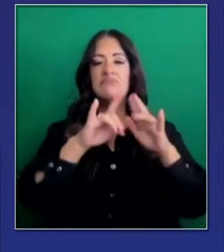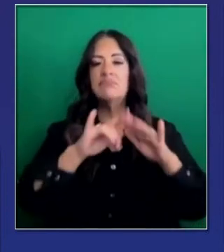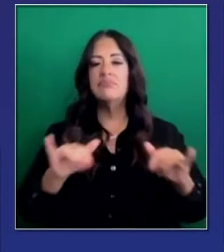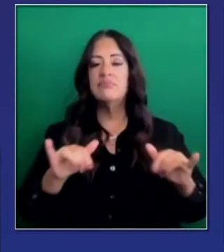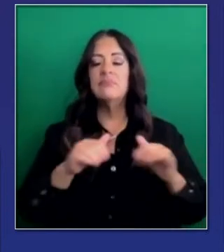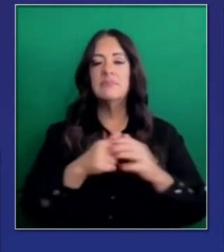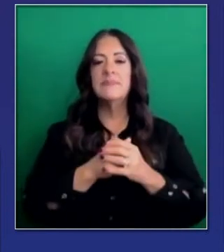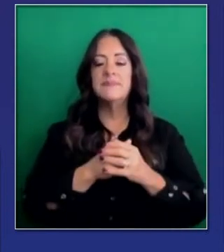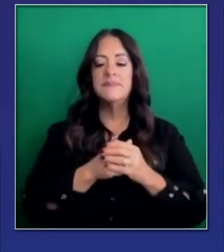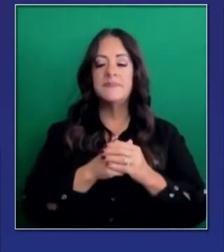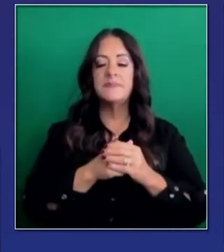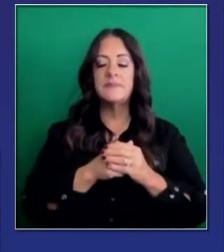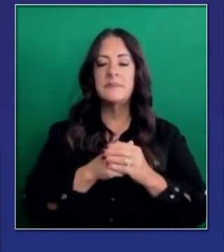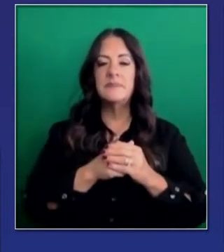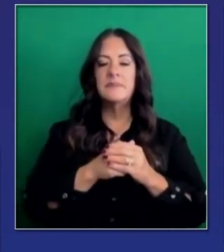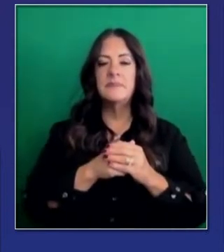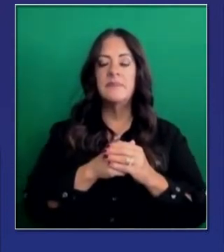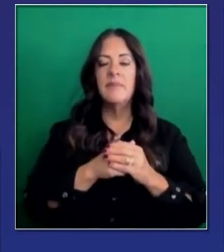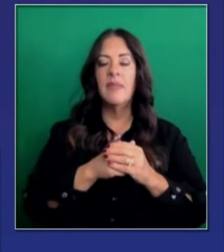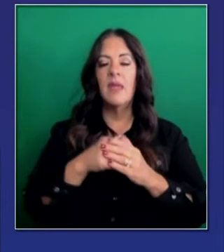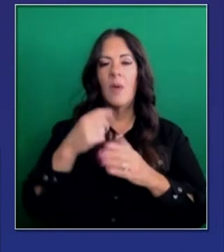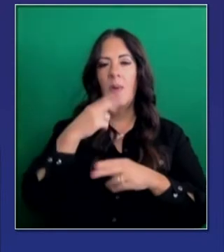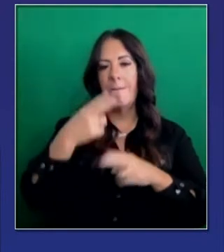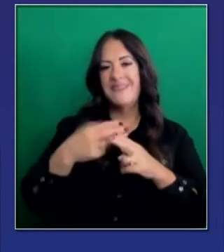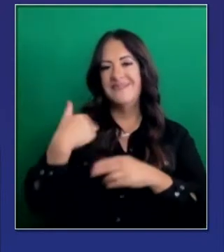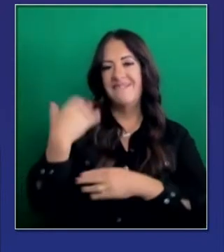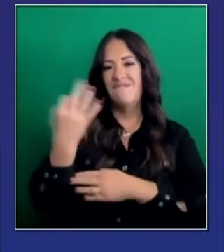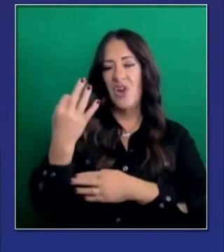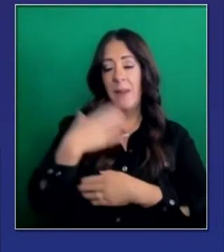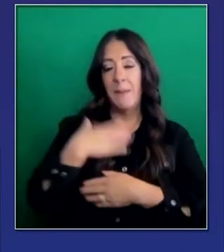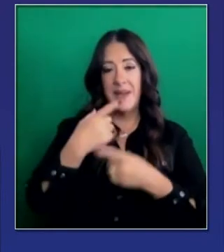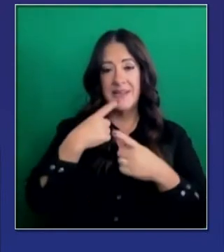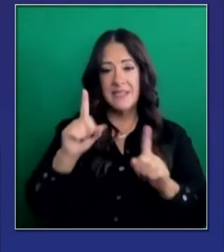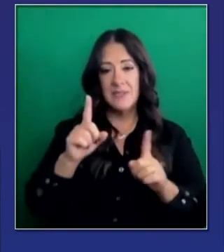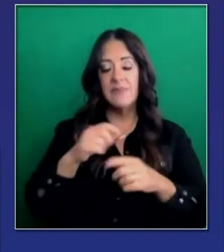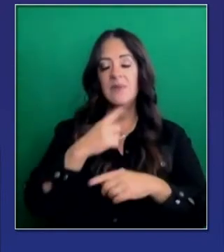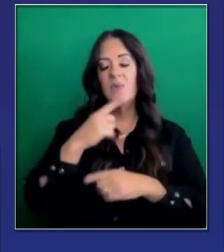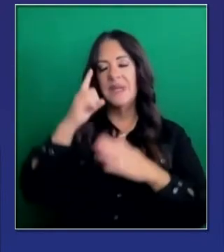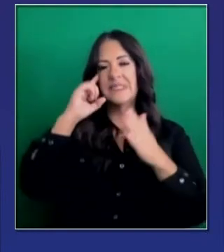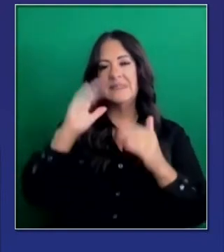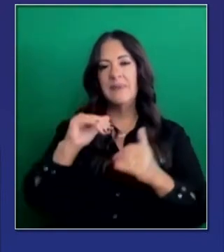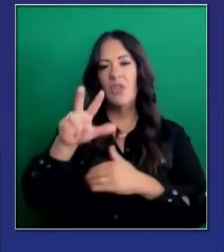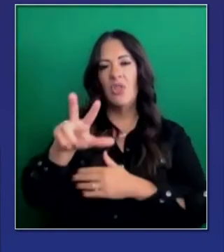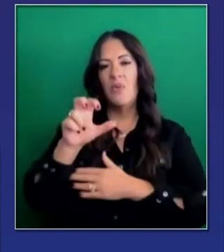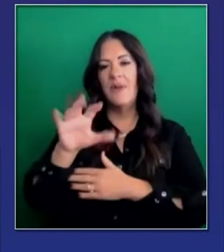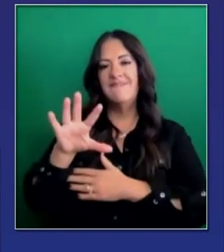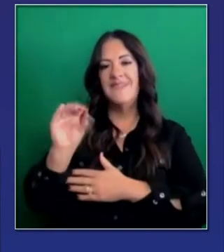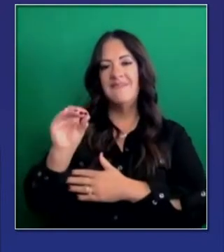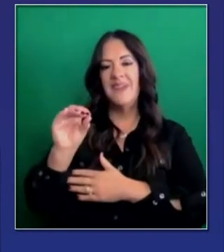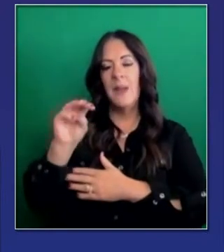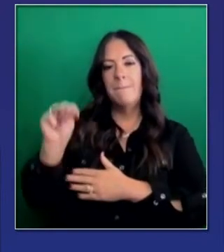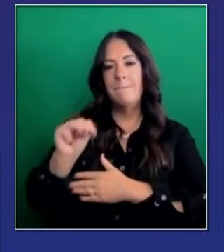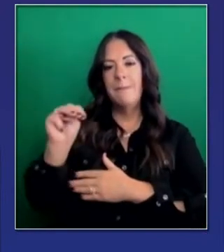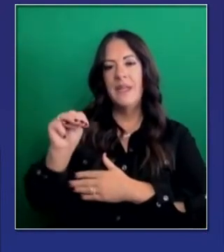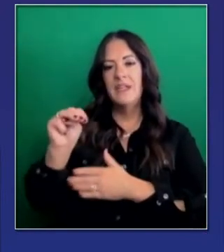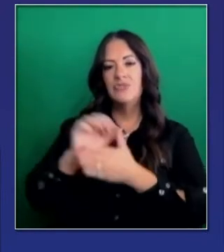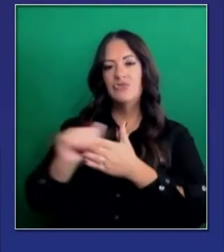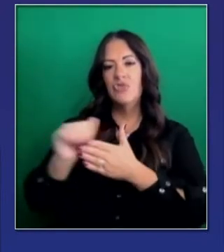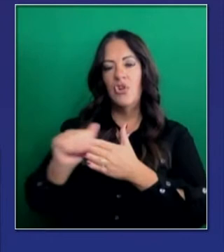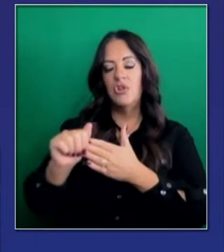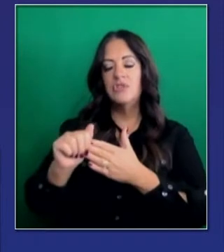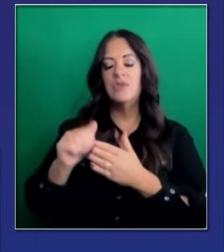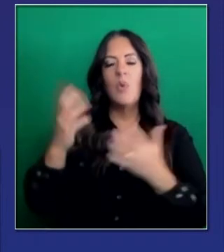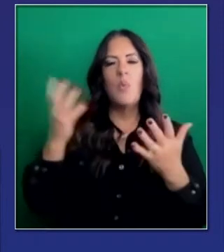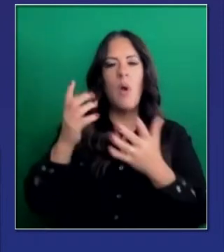además de eso estamos hablando lo dijimos el viernes pasado hablamos de 350 millones de dólares que tendremos detalles de